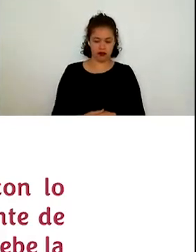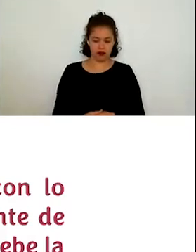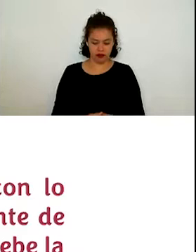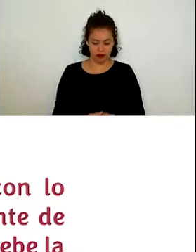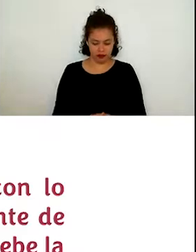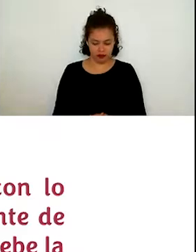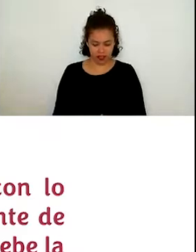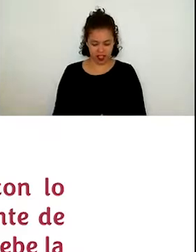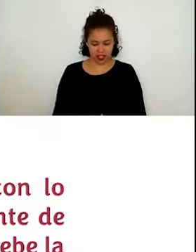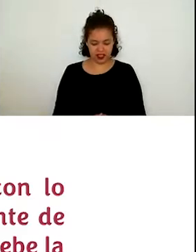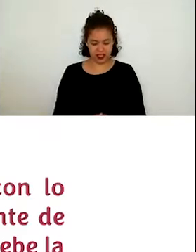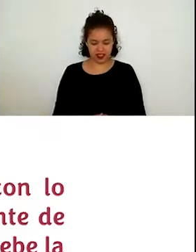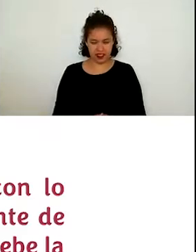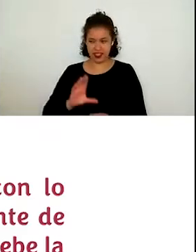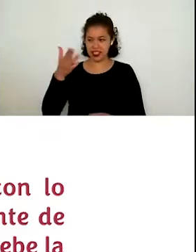¿Que haya alguna duda en el chat?